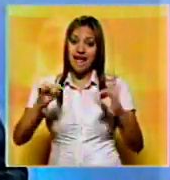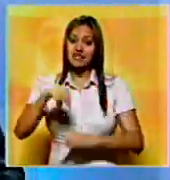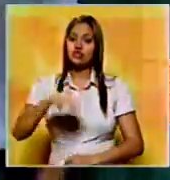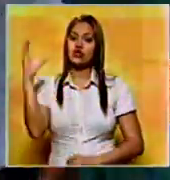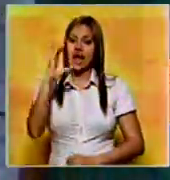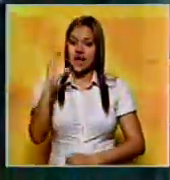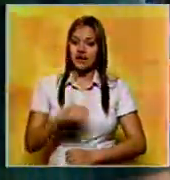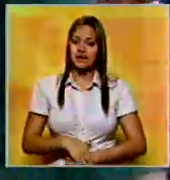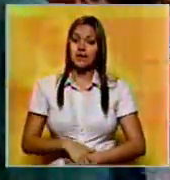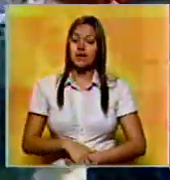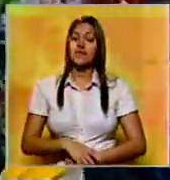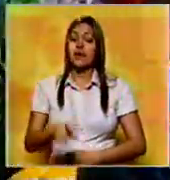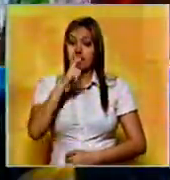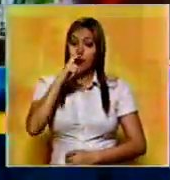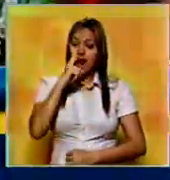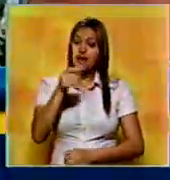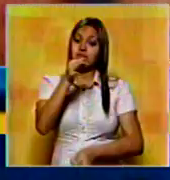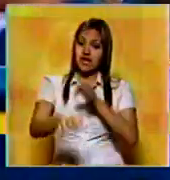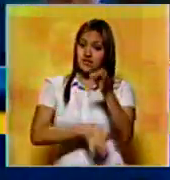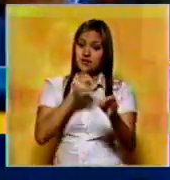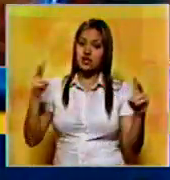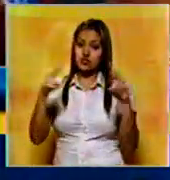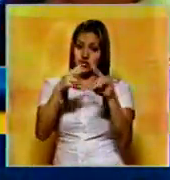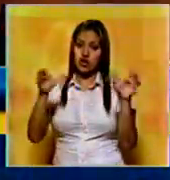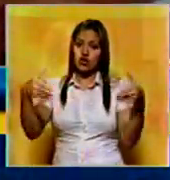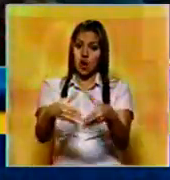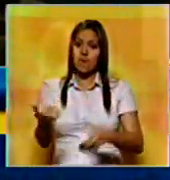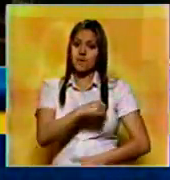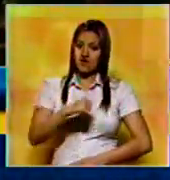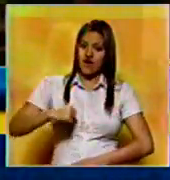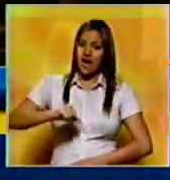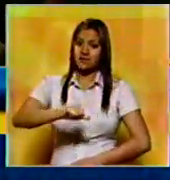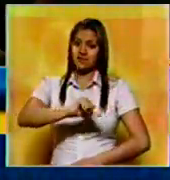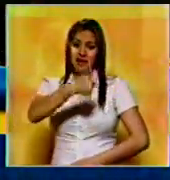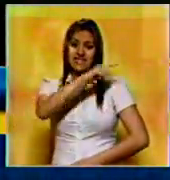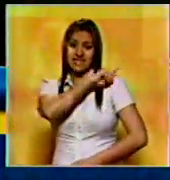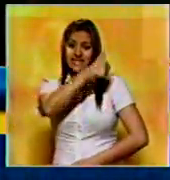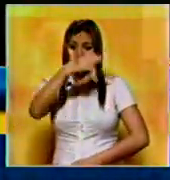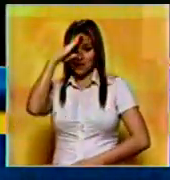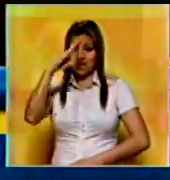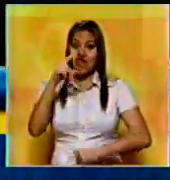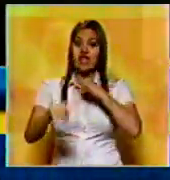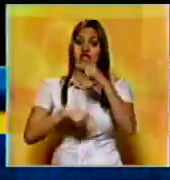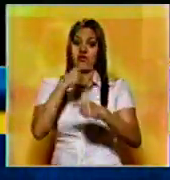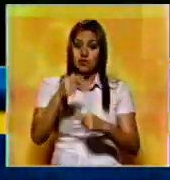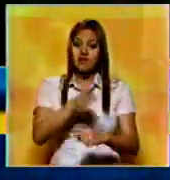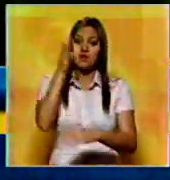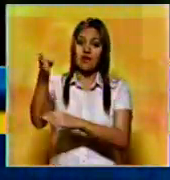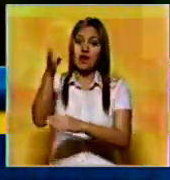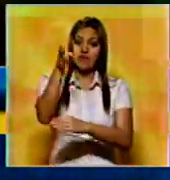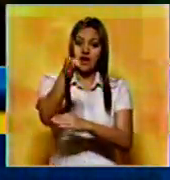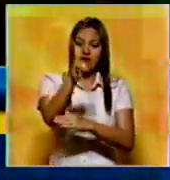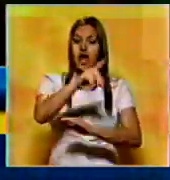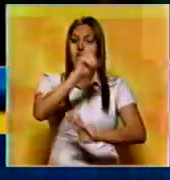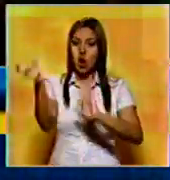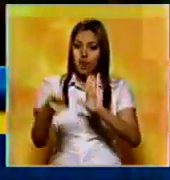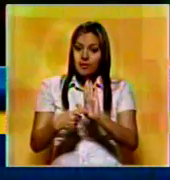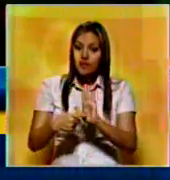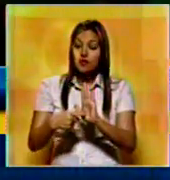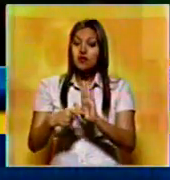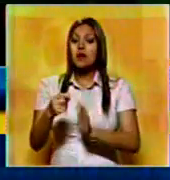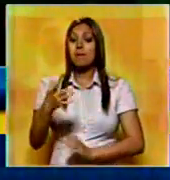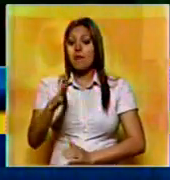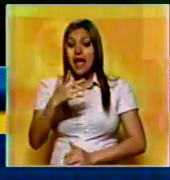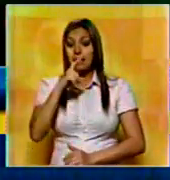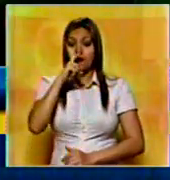Caracas El mandatario Nacional sostiene una reunión privada con el alto mando militar y posteriormente recorrerá la sede se espera que el